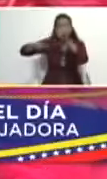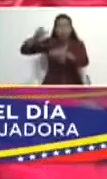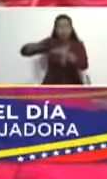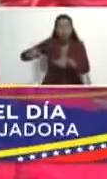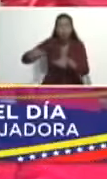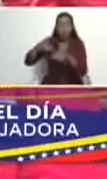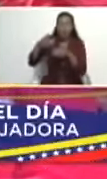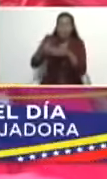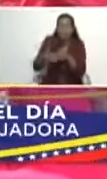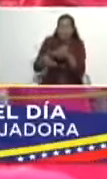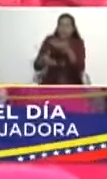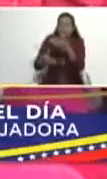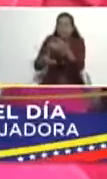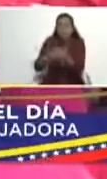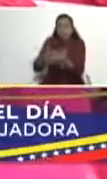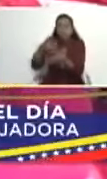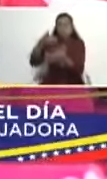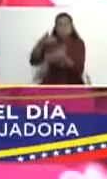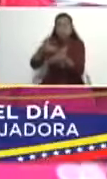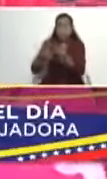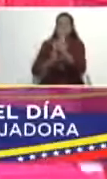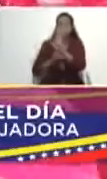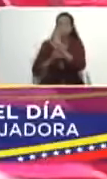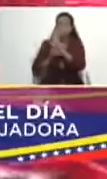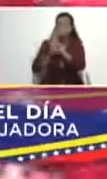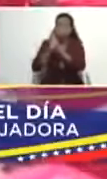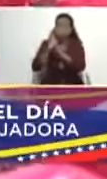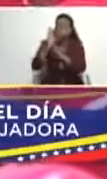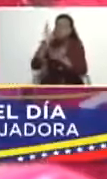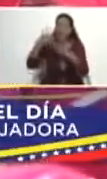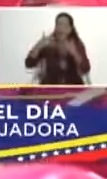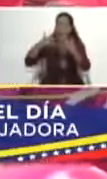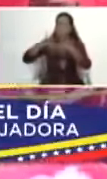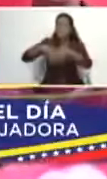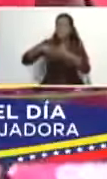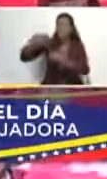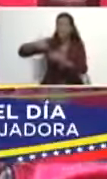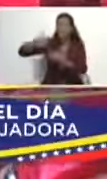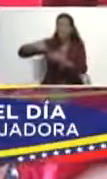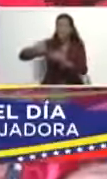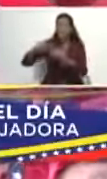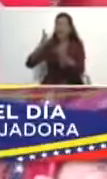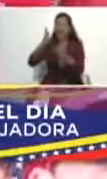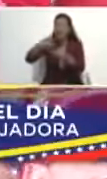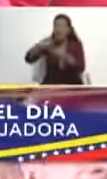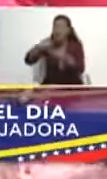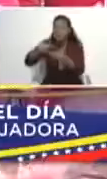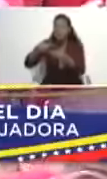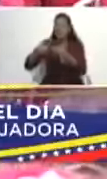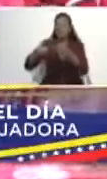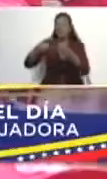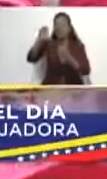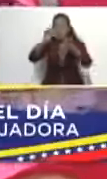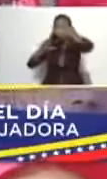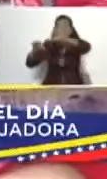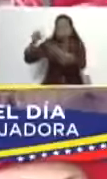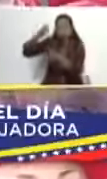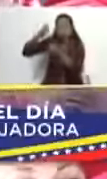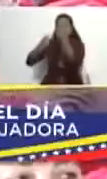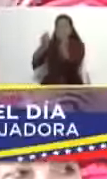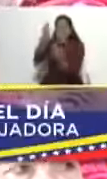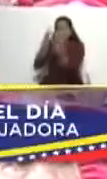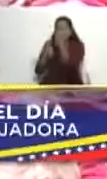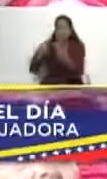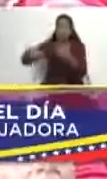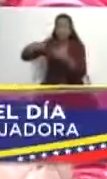ni nadie nos va a detener. Vamos a crecer a nivel de la industria petrolera, gasífica, petroquímica. Y a nivel